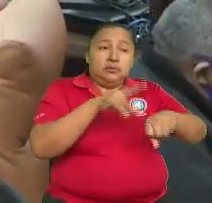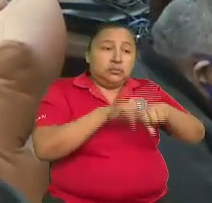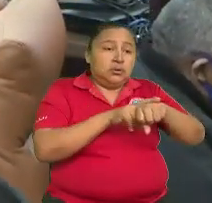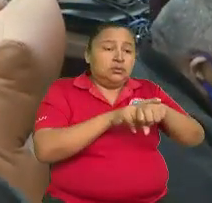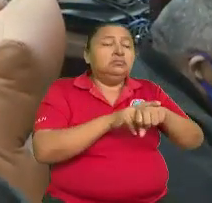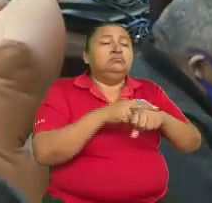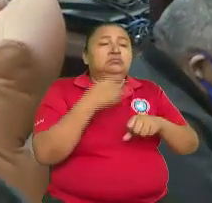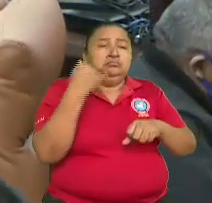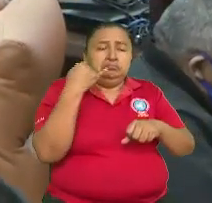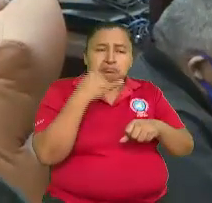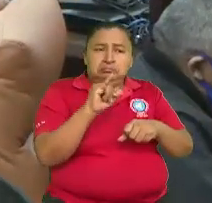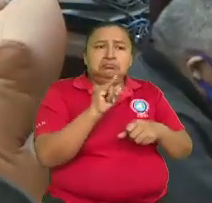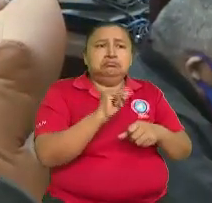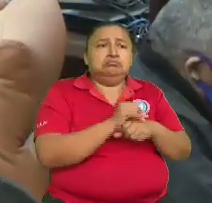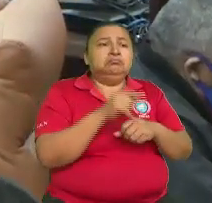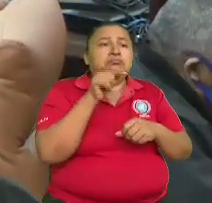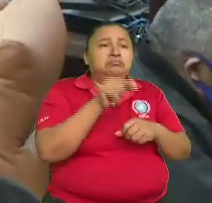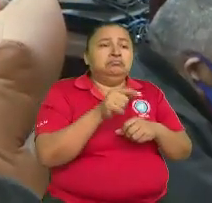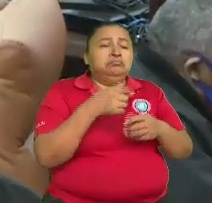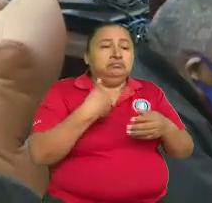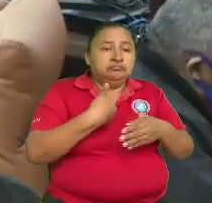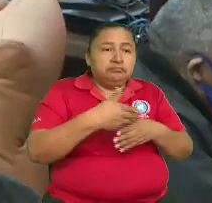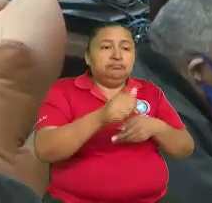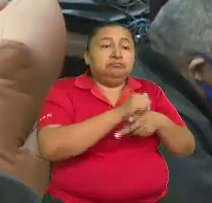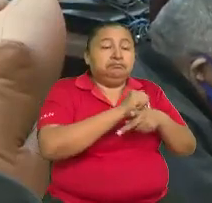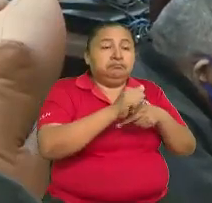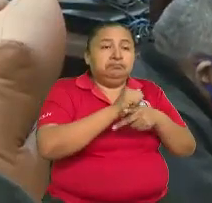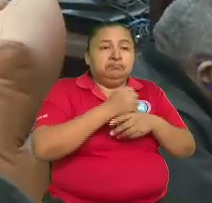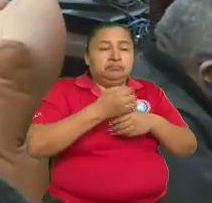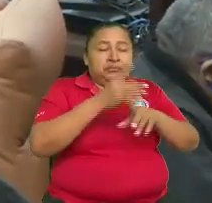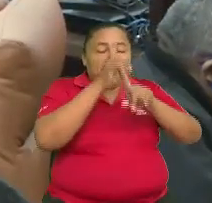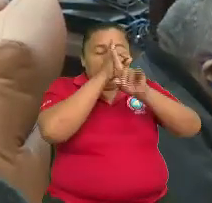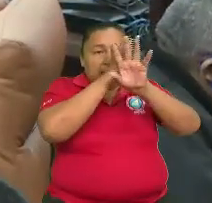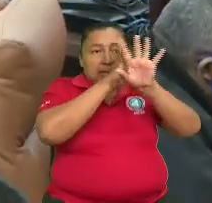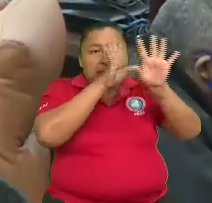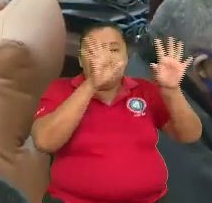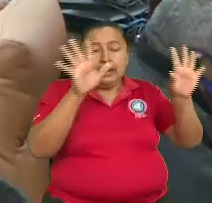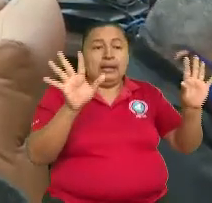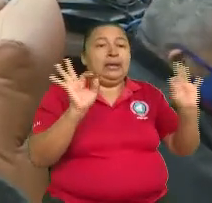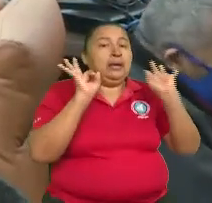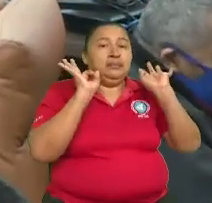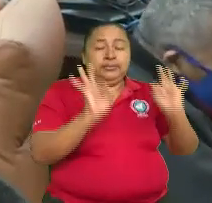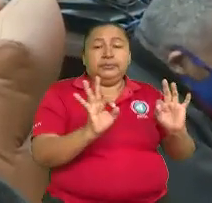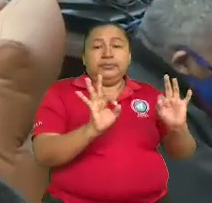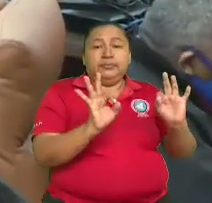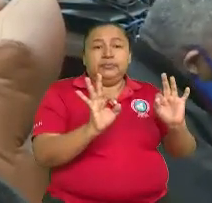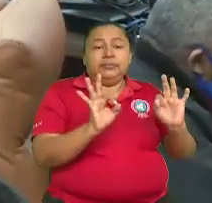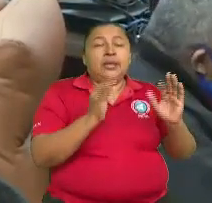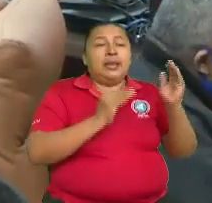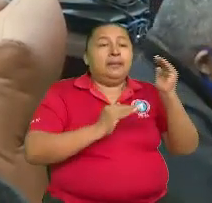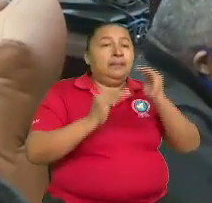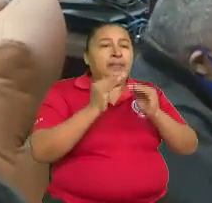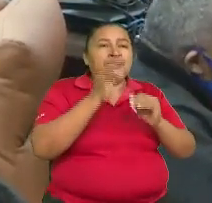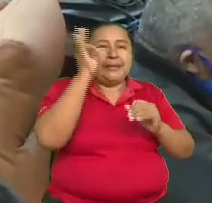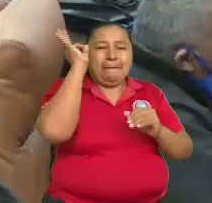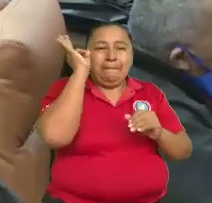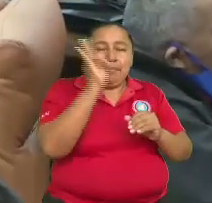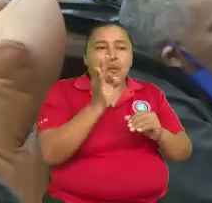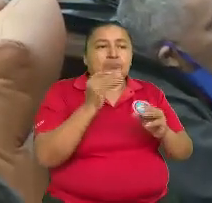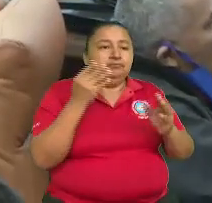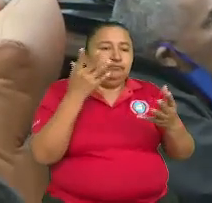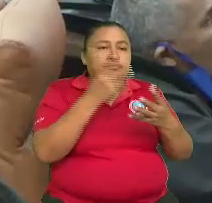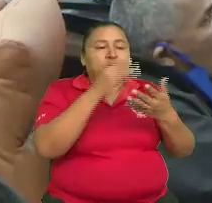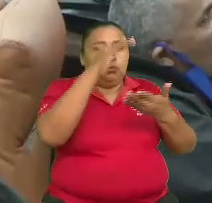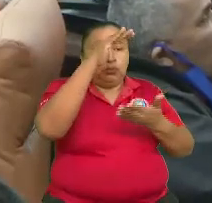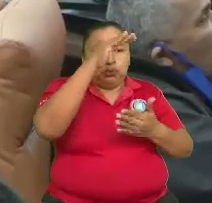ha sido la de ejecución más transparente y la más eficaz para